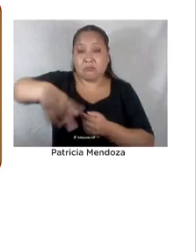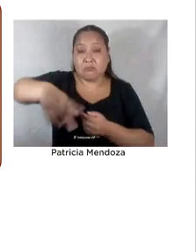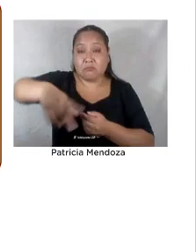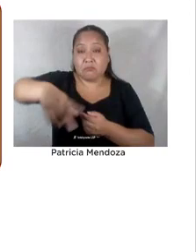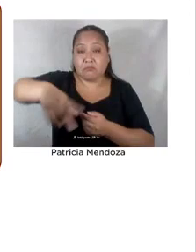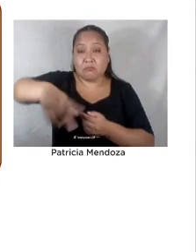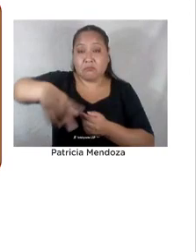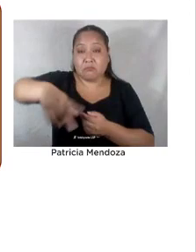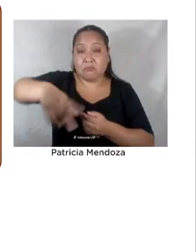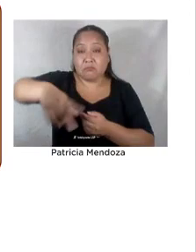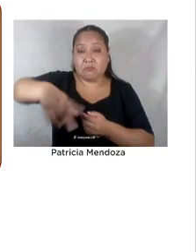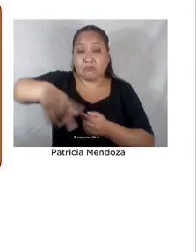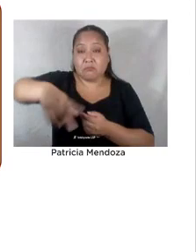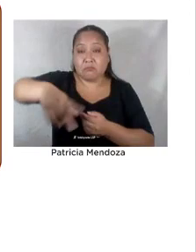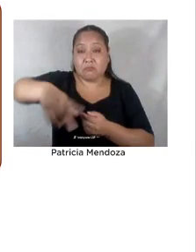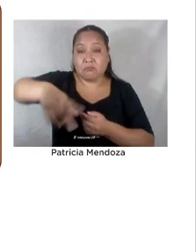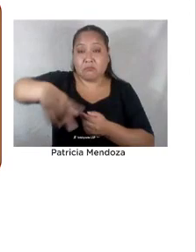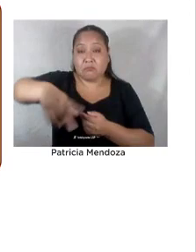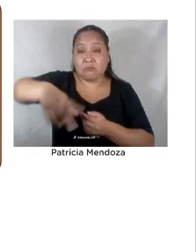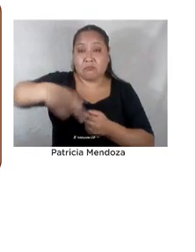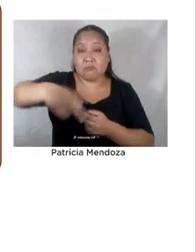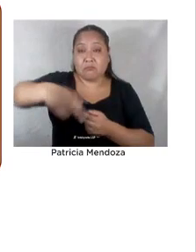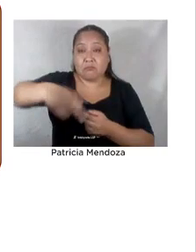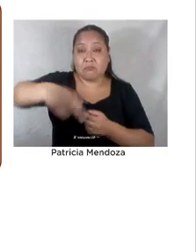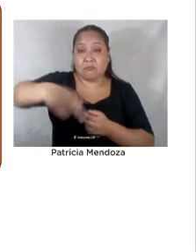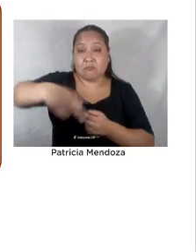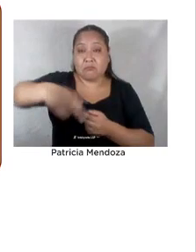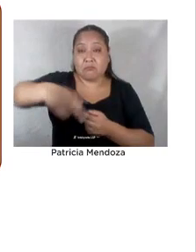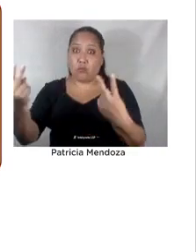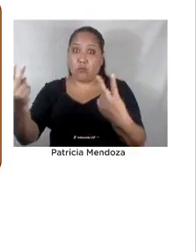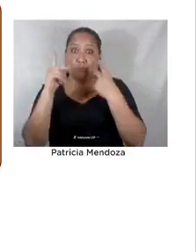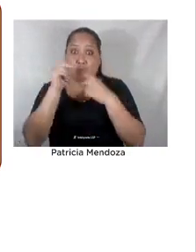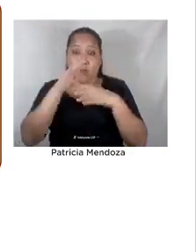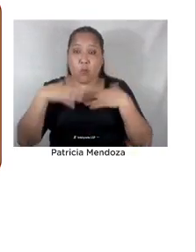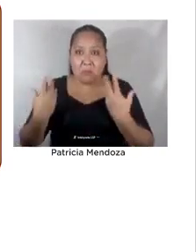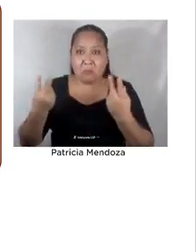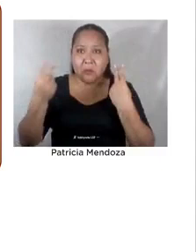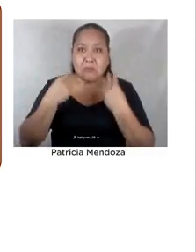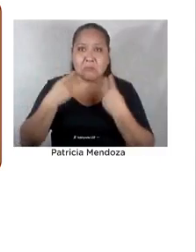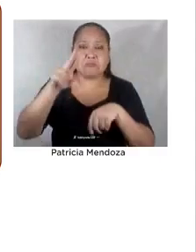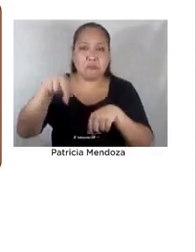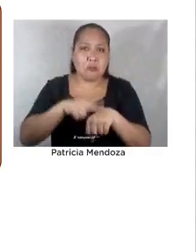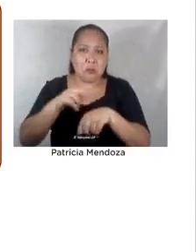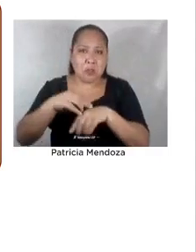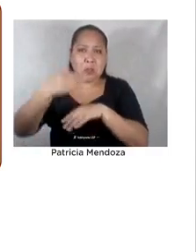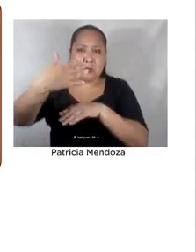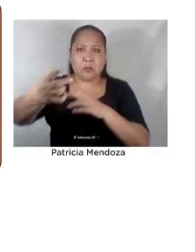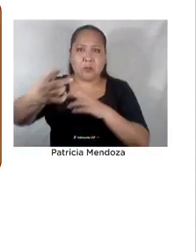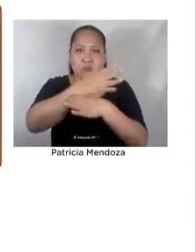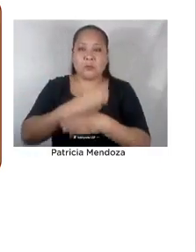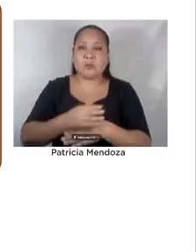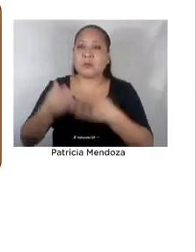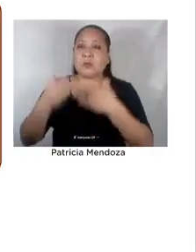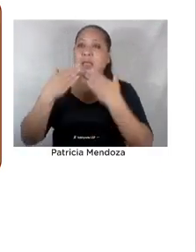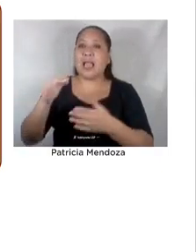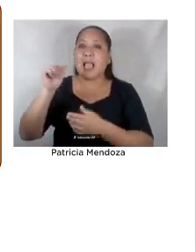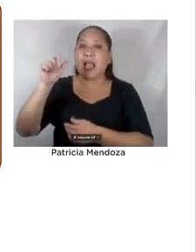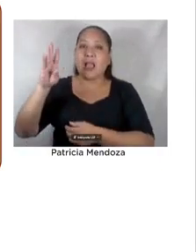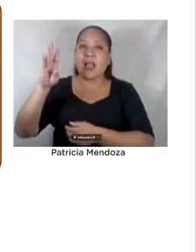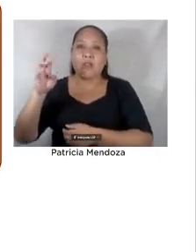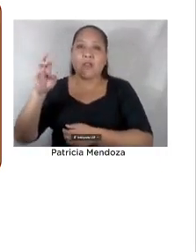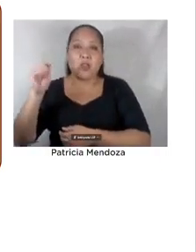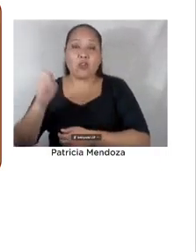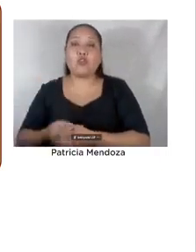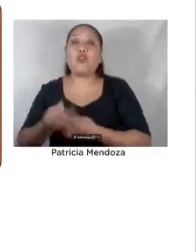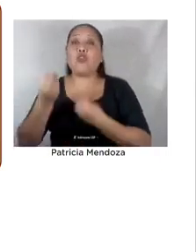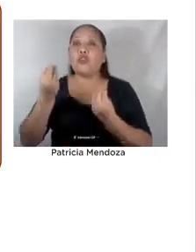aquellas personas que en este momento no nos están pudiendo visualizar. Entonces, muchas gracias, Alberto, por habernos compartido cómo se